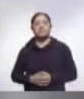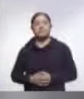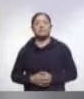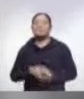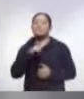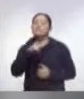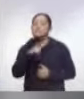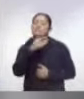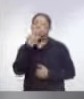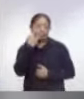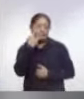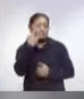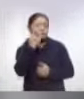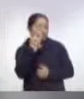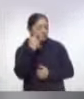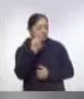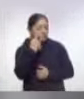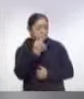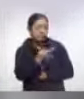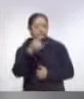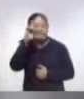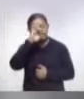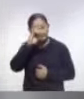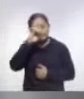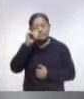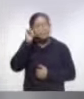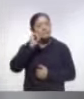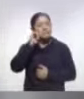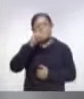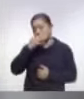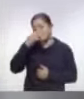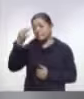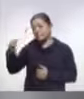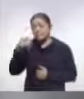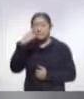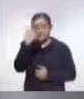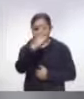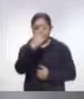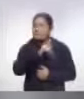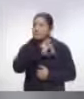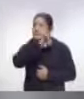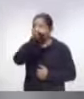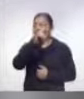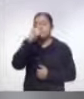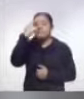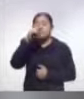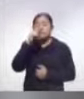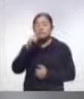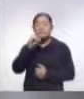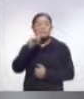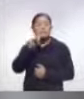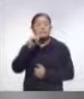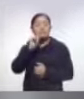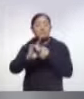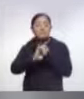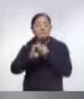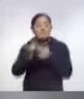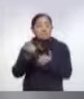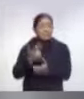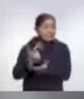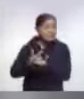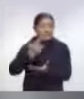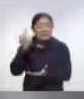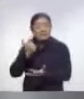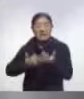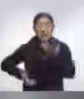recomendaciones, hay que avisar siempre a Protección Civil de su localidad para evitar algún incidente, para evitar que este fuego